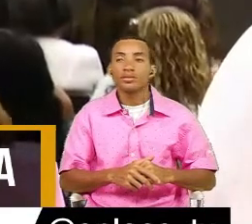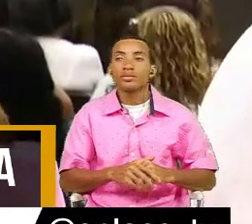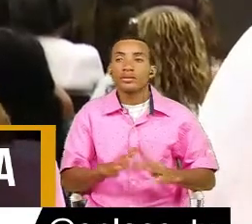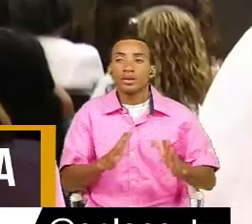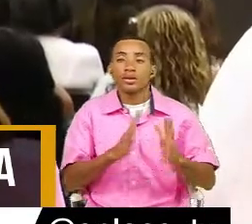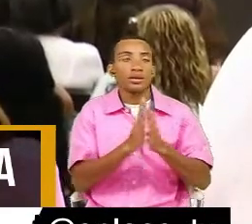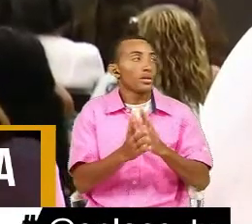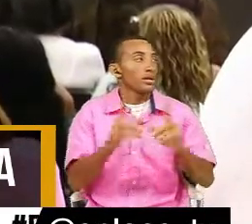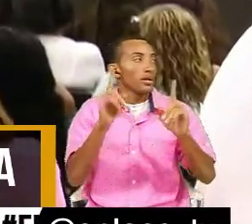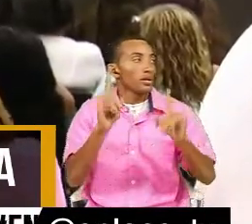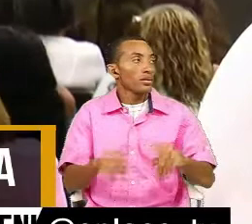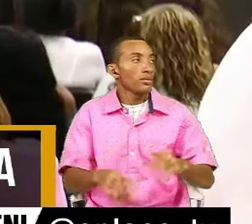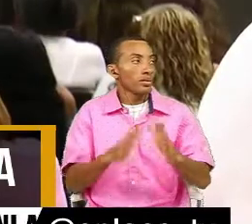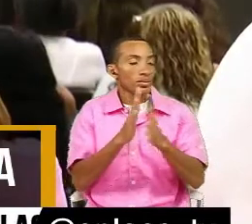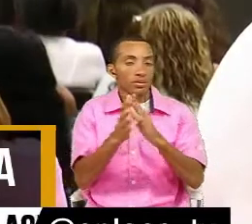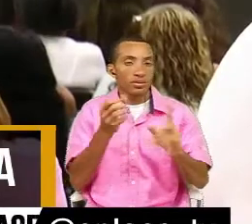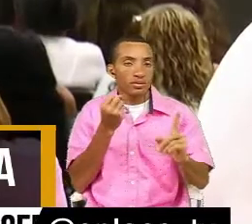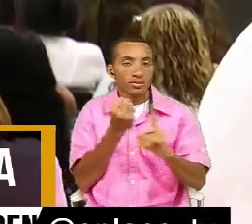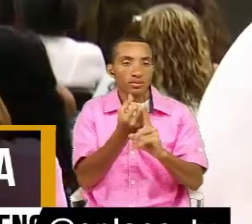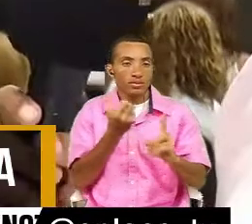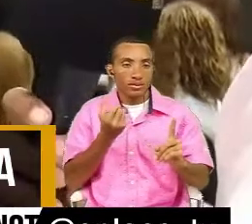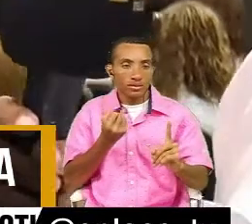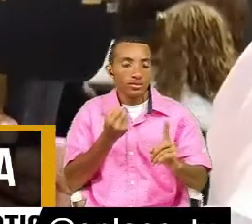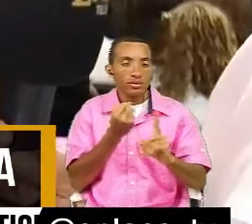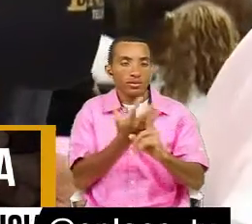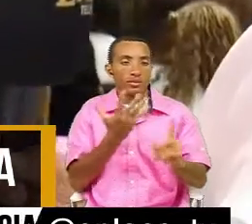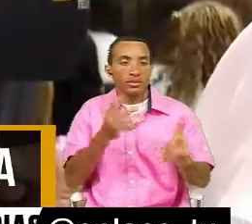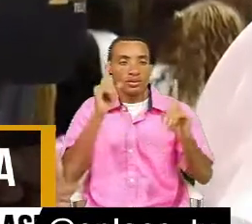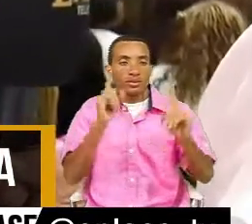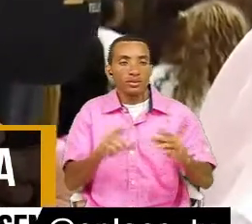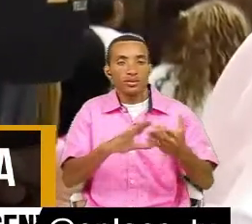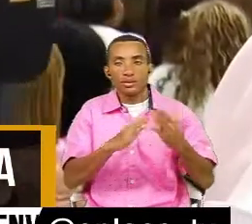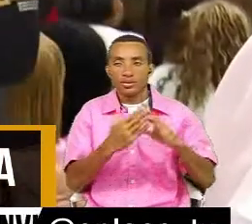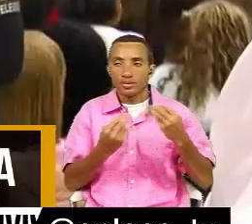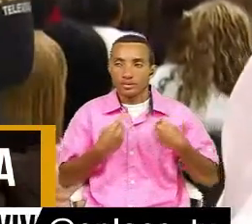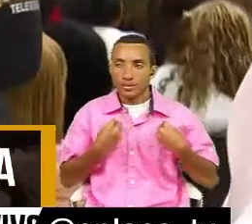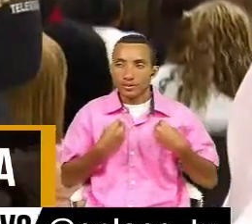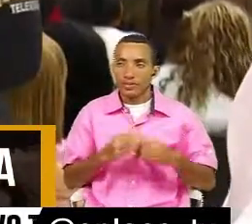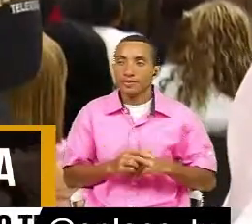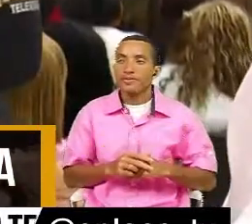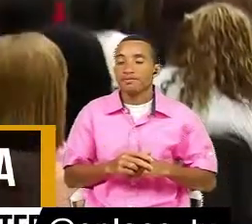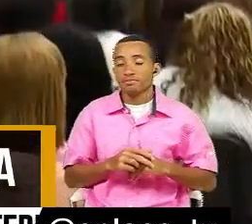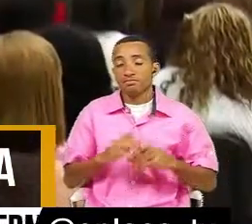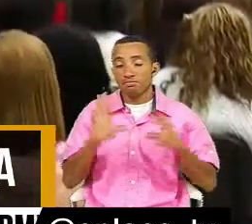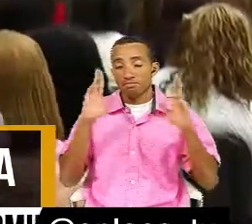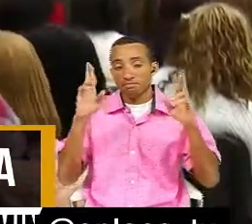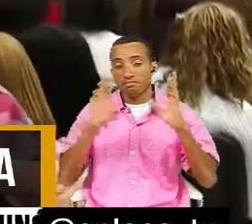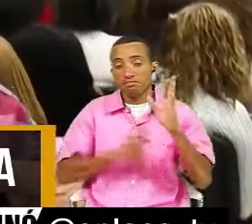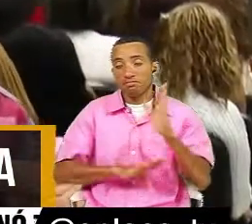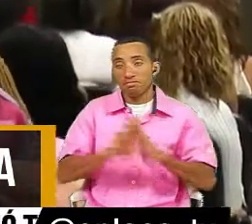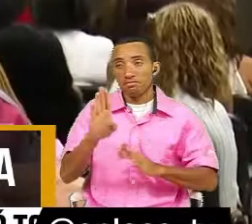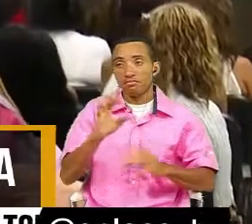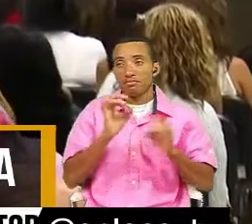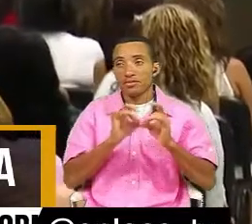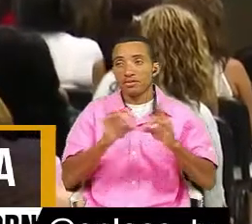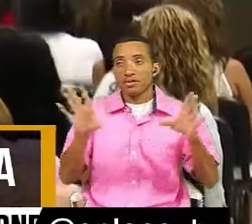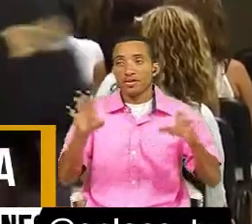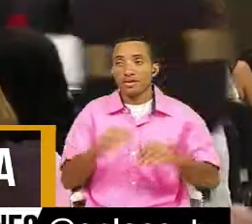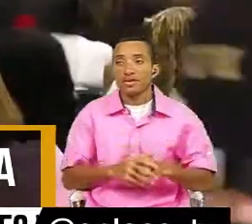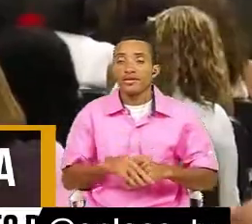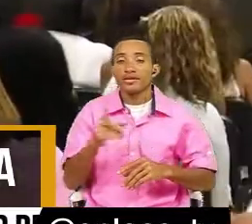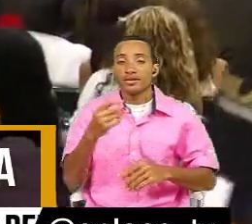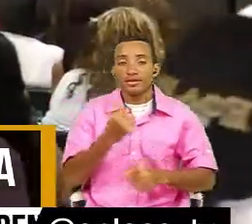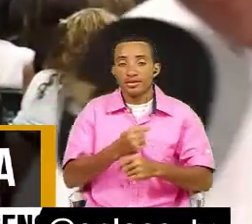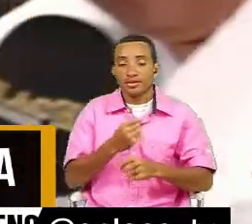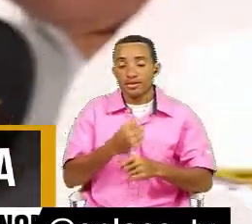que también impactan sobre la comunidad donde ellos residen. Bien, bien, éxitos, ojalá tenga suerte y sea su trabajo el que